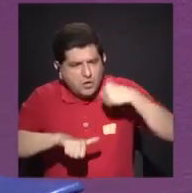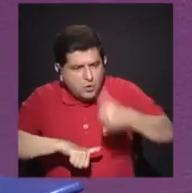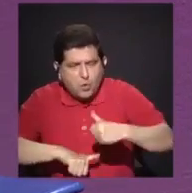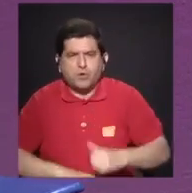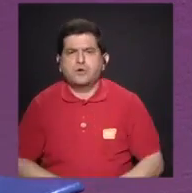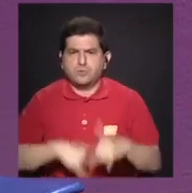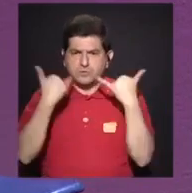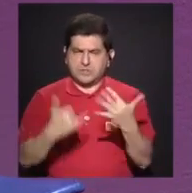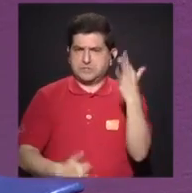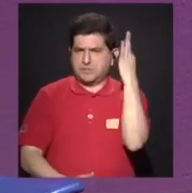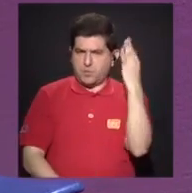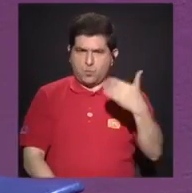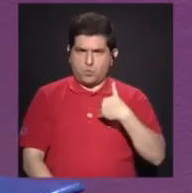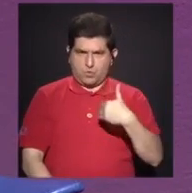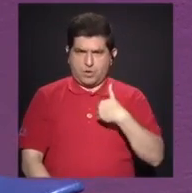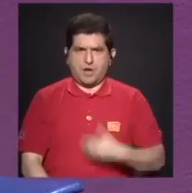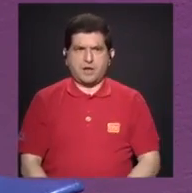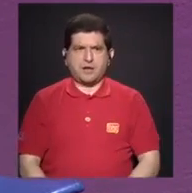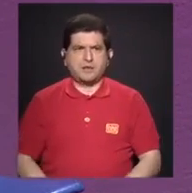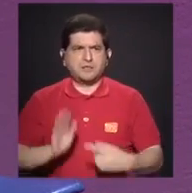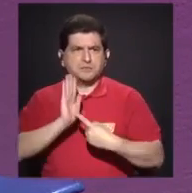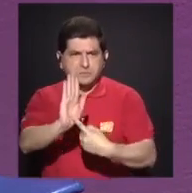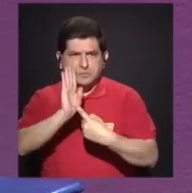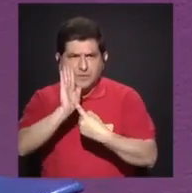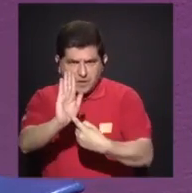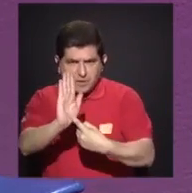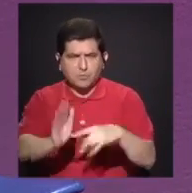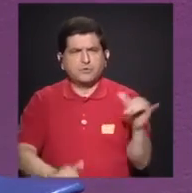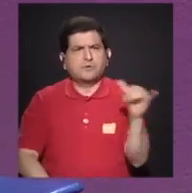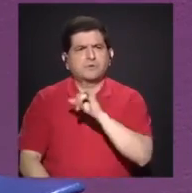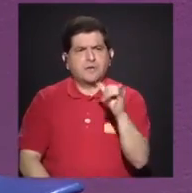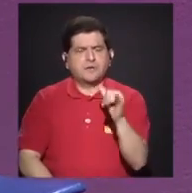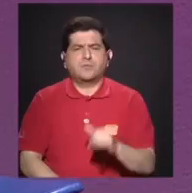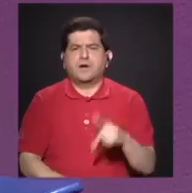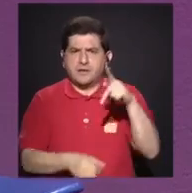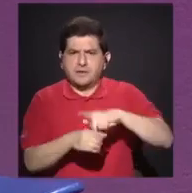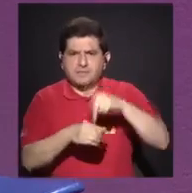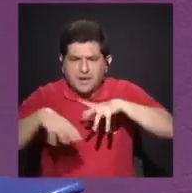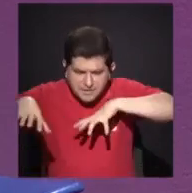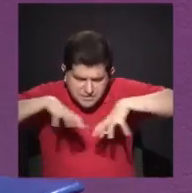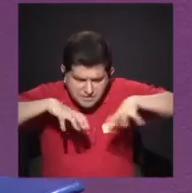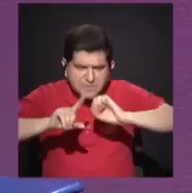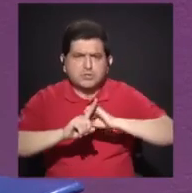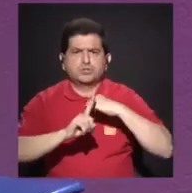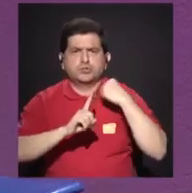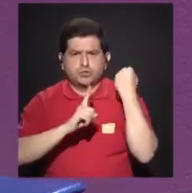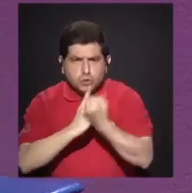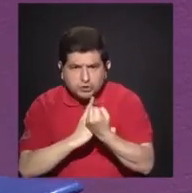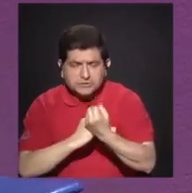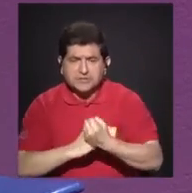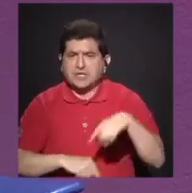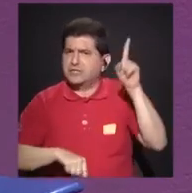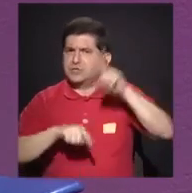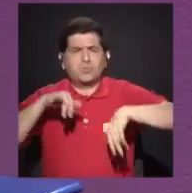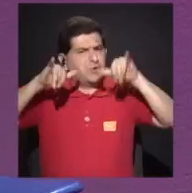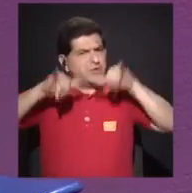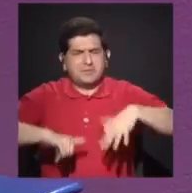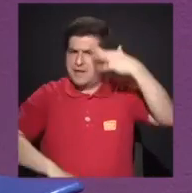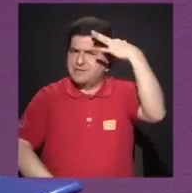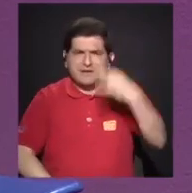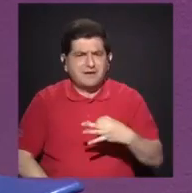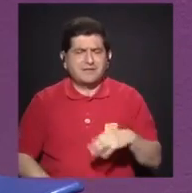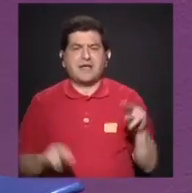hemos emprendido las mujeres para ser visibles, para ser parte activa de la sociedad, entonces no podemos mantener una